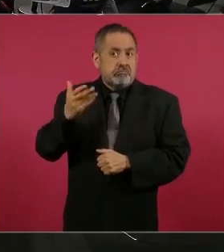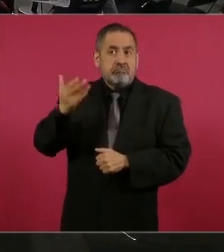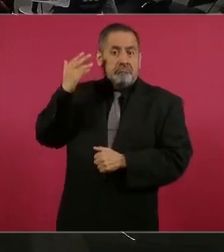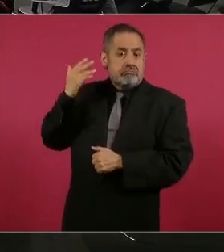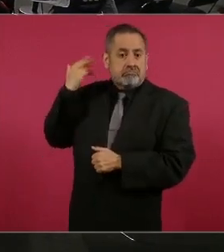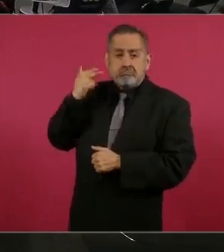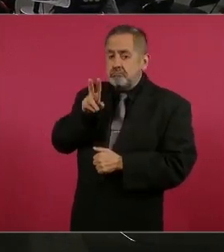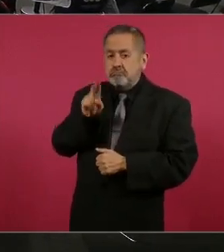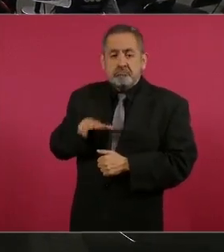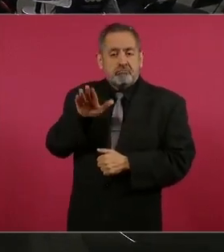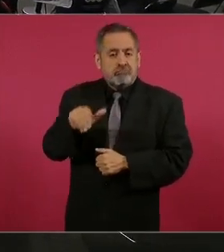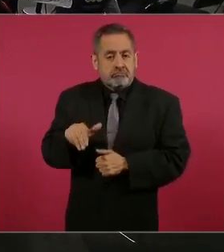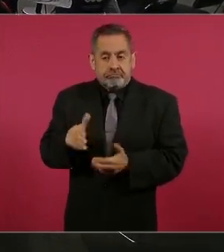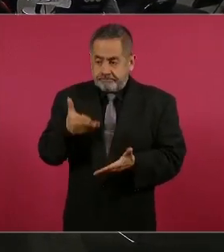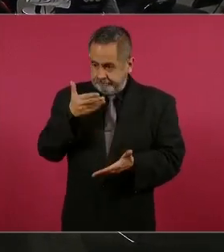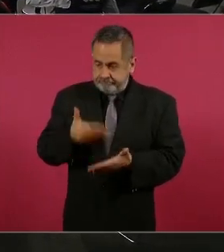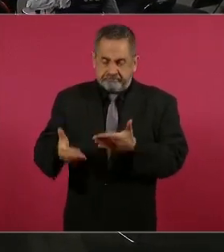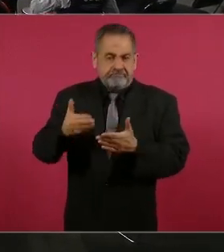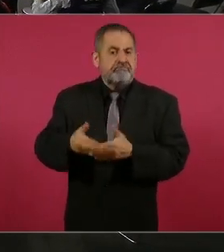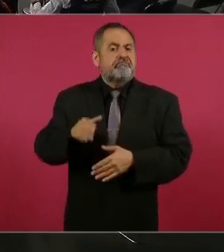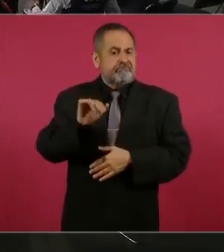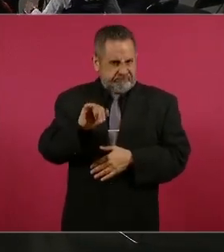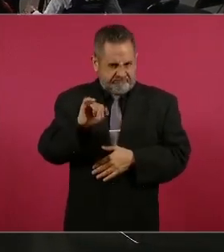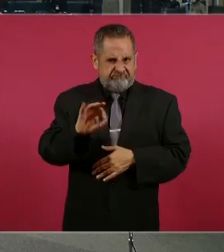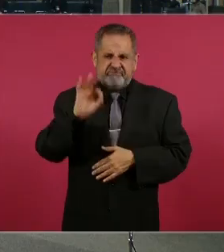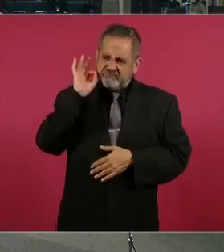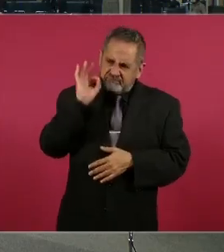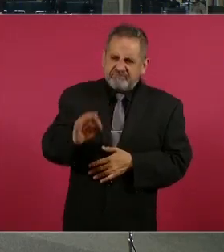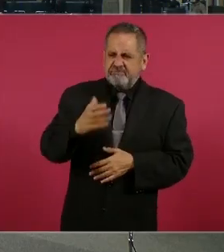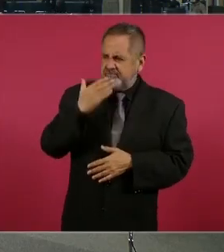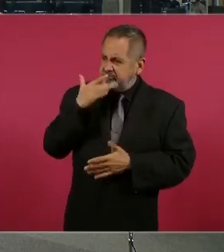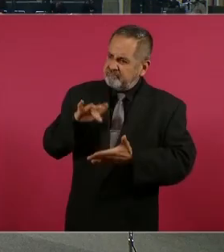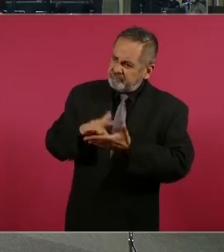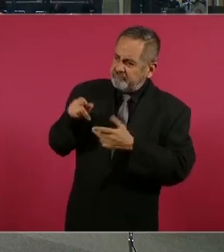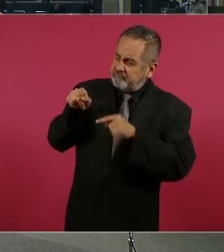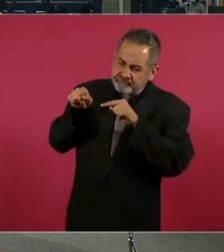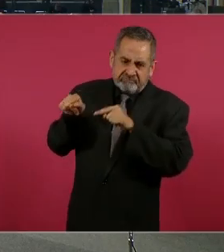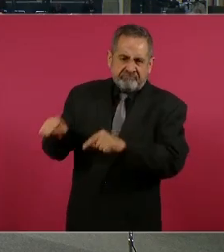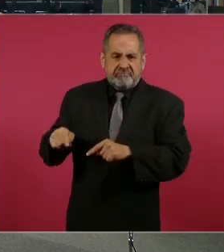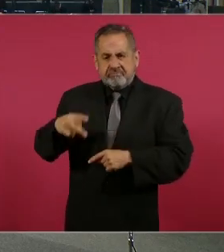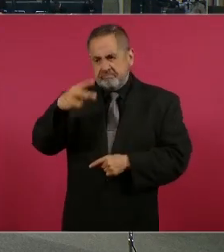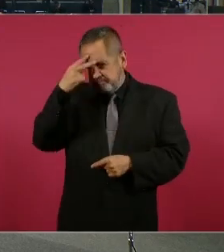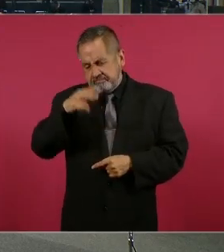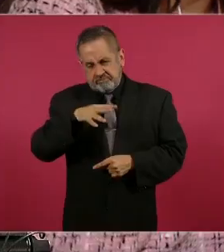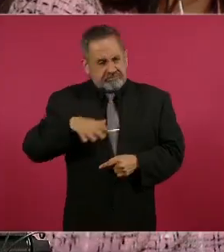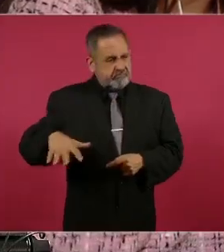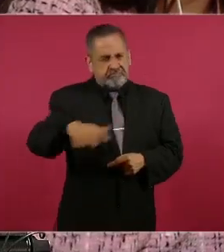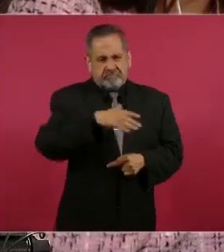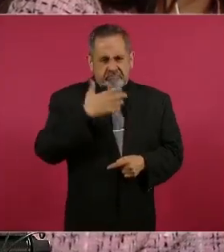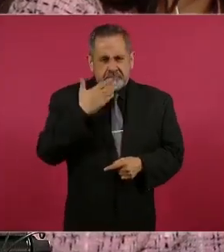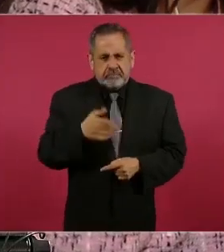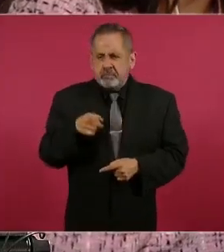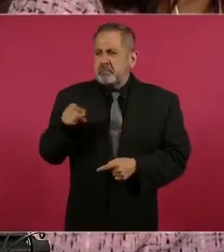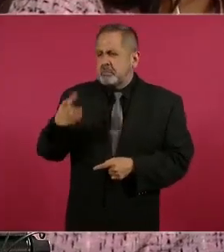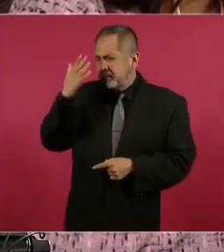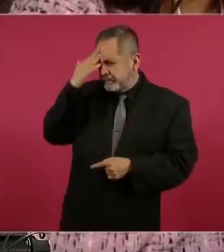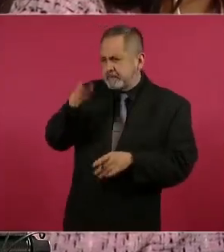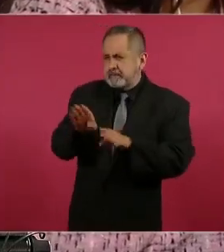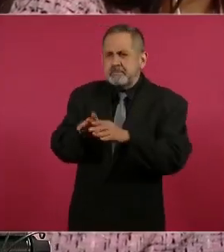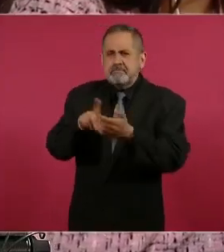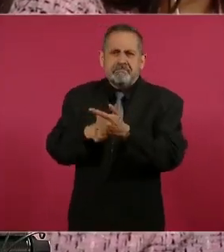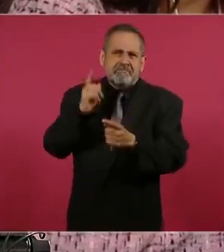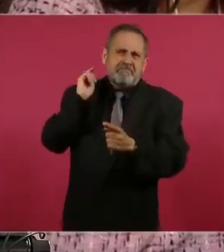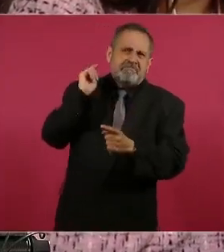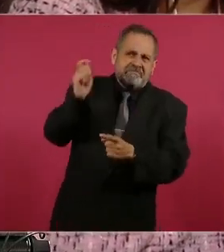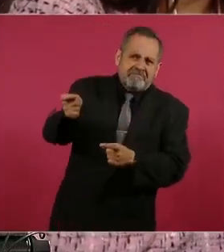tenido tanto beneficio las y los mexicanos como con su gobierno. Me preguntaban que yo qué sabía de usted